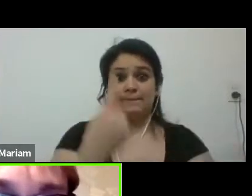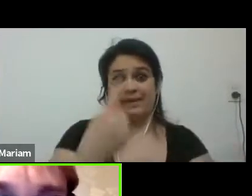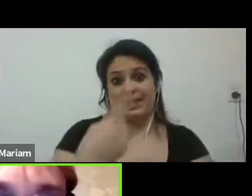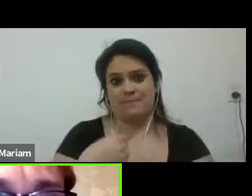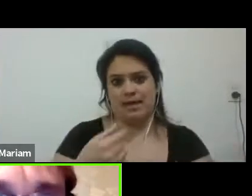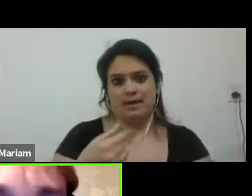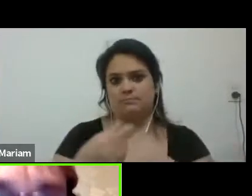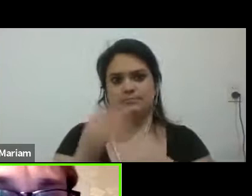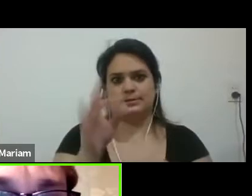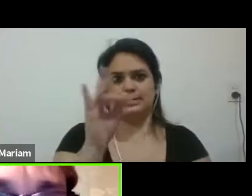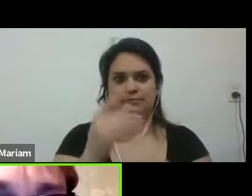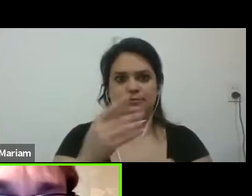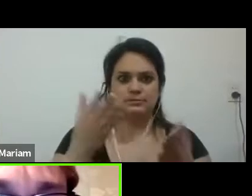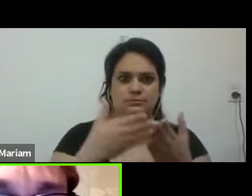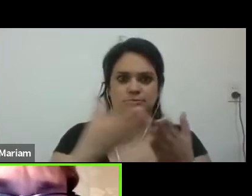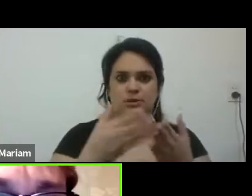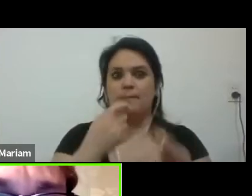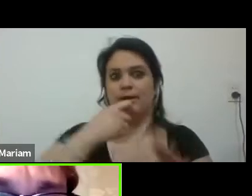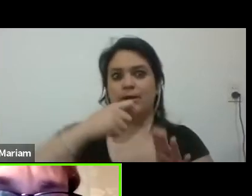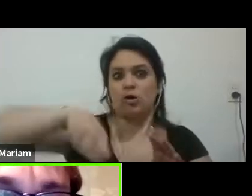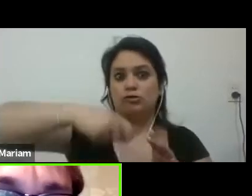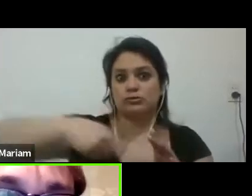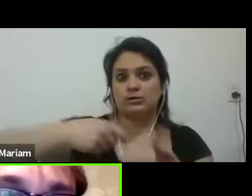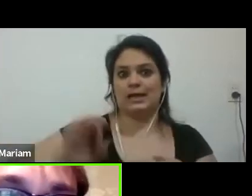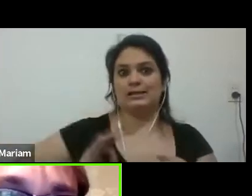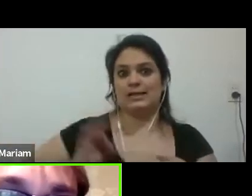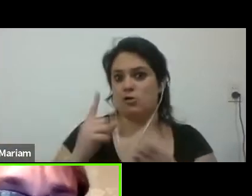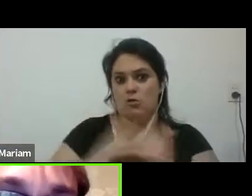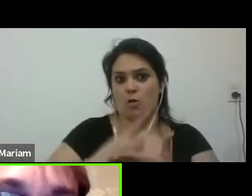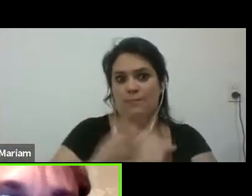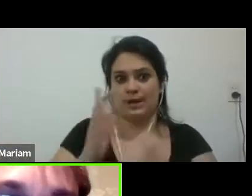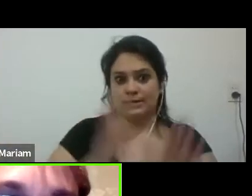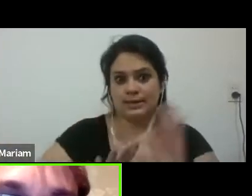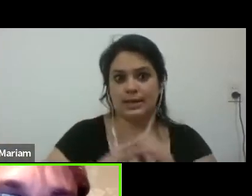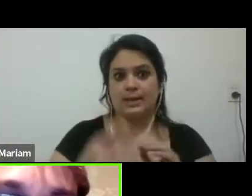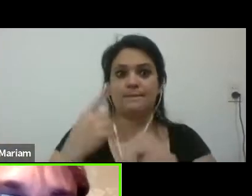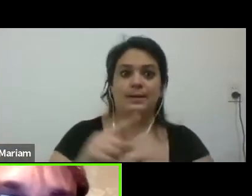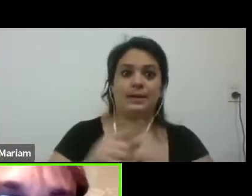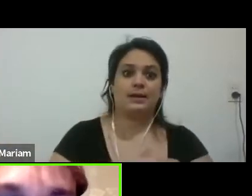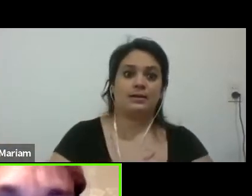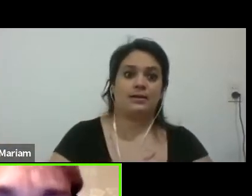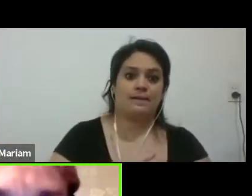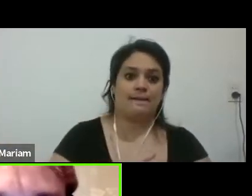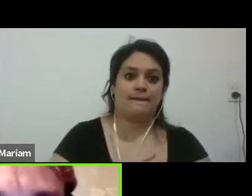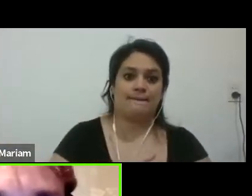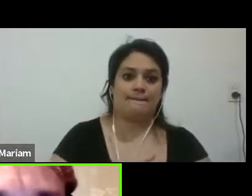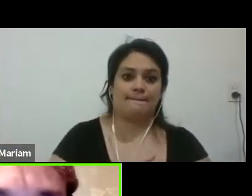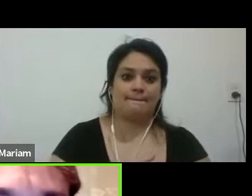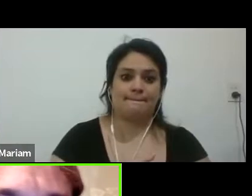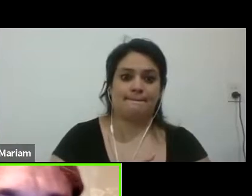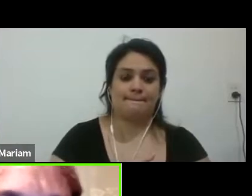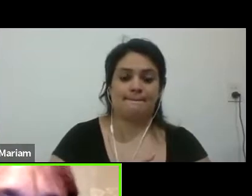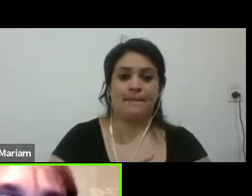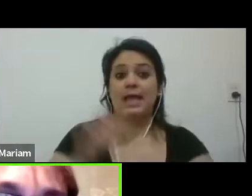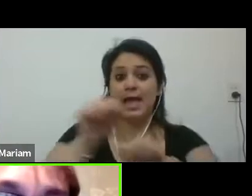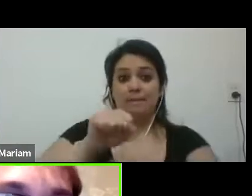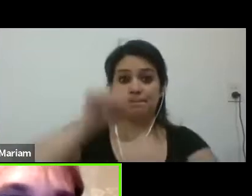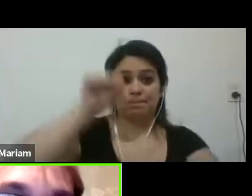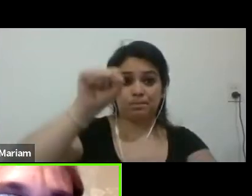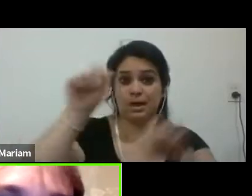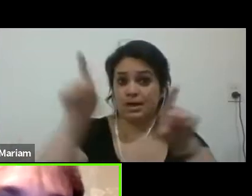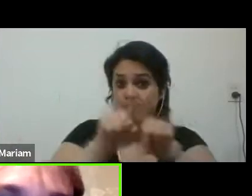va a poder cursar la materia de cocina ese año pero la cuota es mucho mayor en realidad el título es el mismo se ve